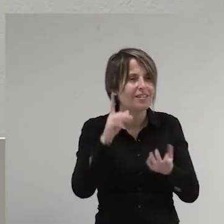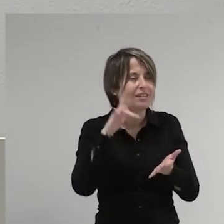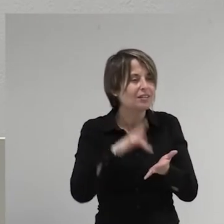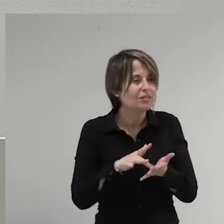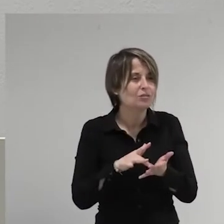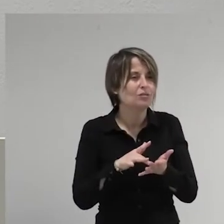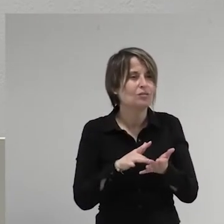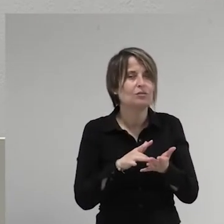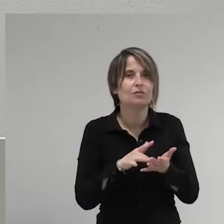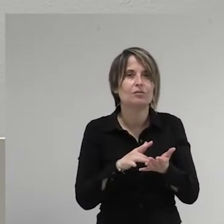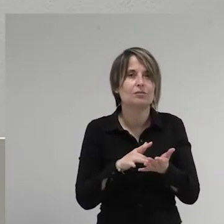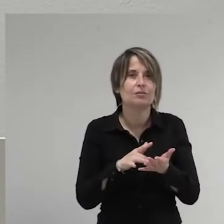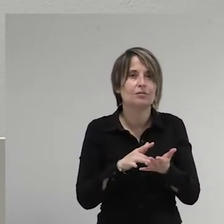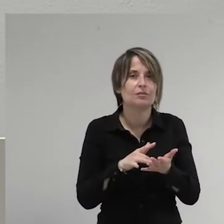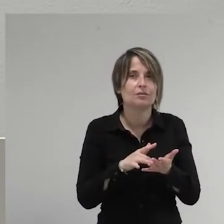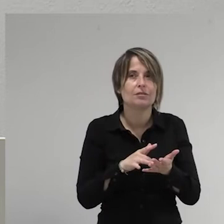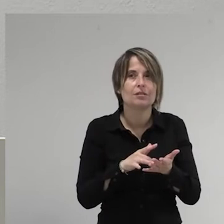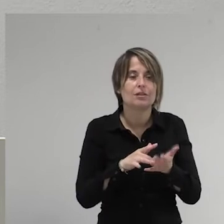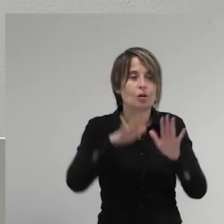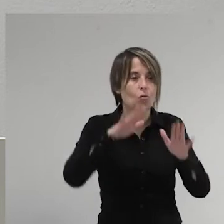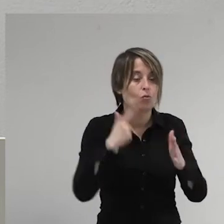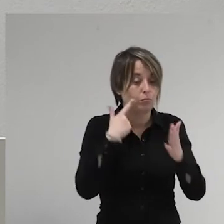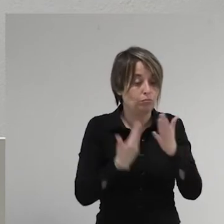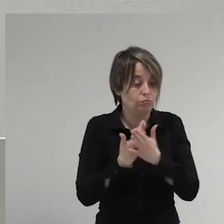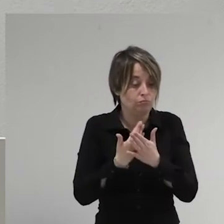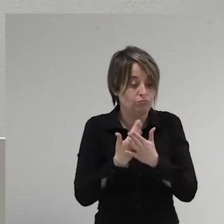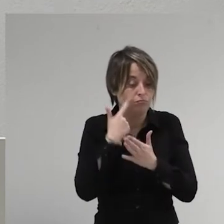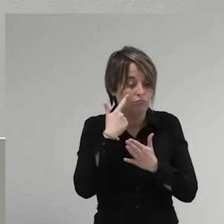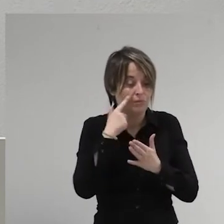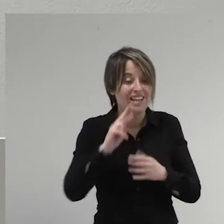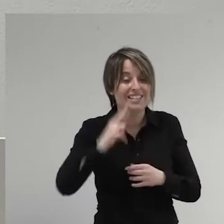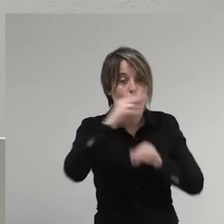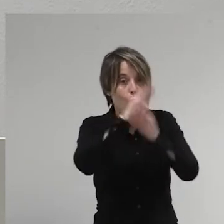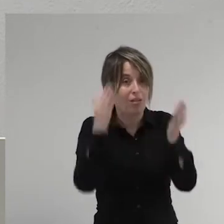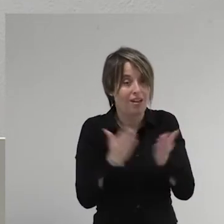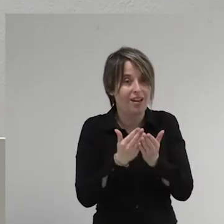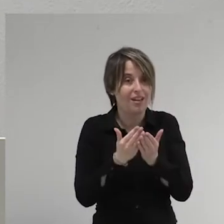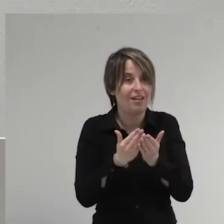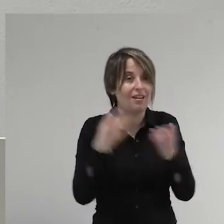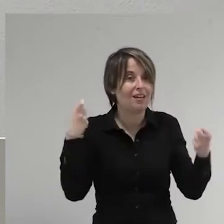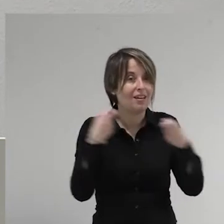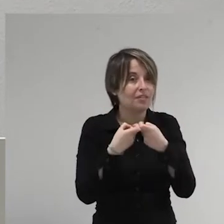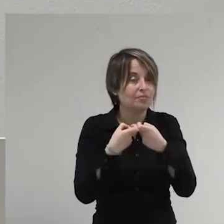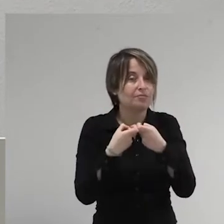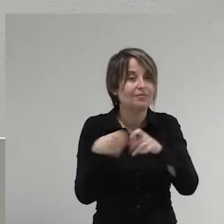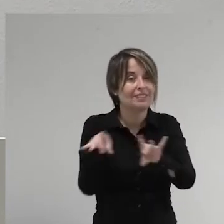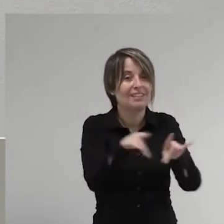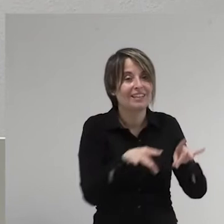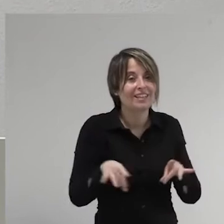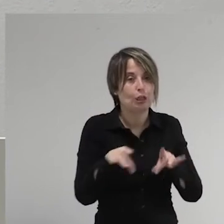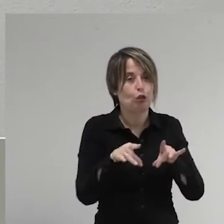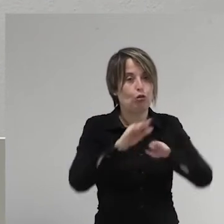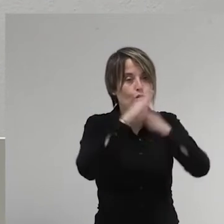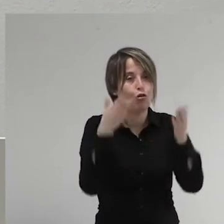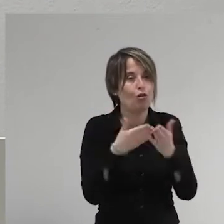nuevas retóricas de los últimos días, pero digamos que desde la Segunda Guerra Mundial el territorio de las guerras se